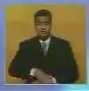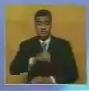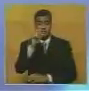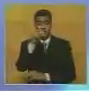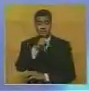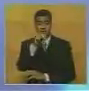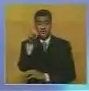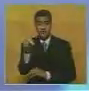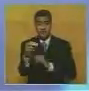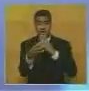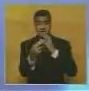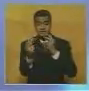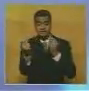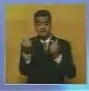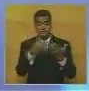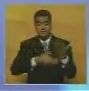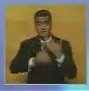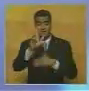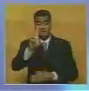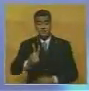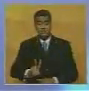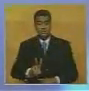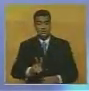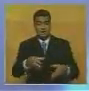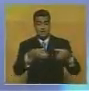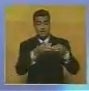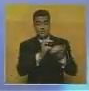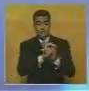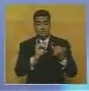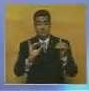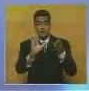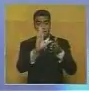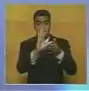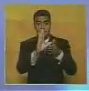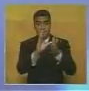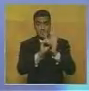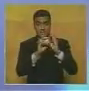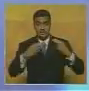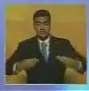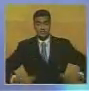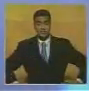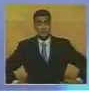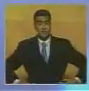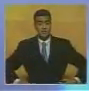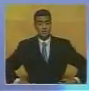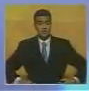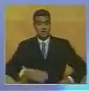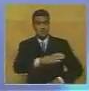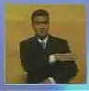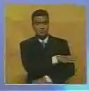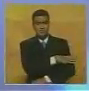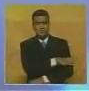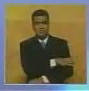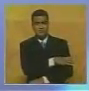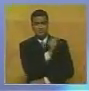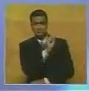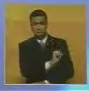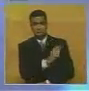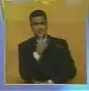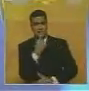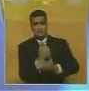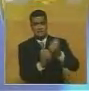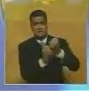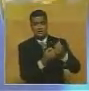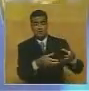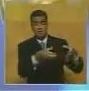La Asamblea Nacional debate la salida de Venezuela de la Comisión Interamericana de Derechos Humanos. La bancada oficialista negó el apoyo a la propuesta de acuerdo en apoyo a